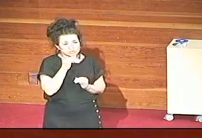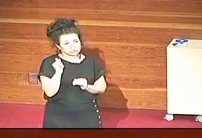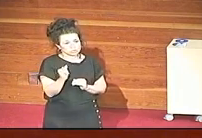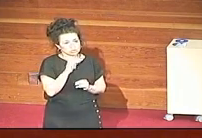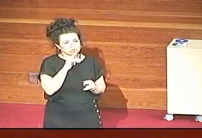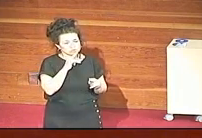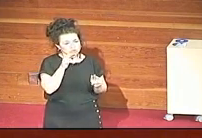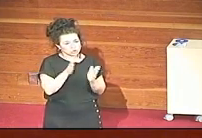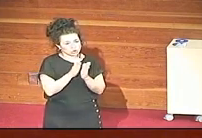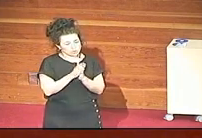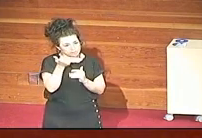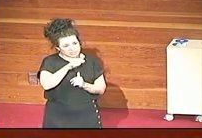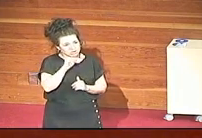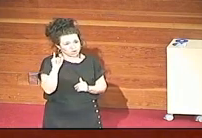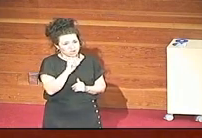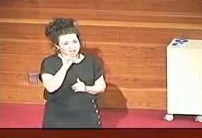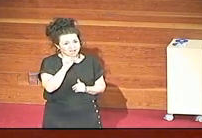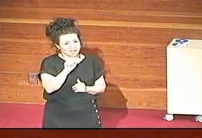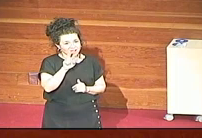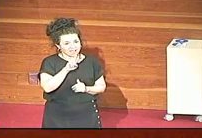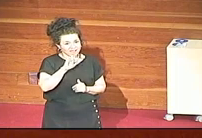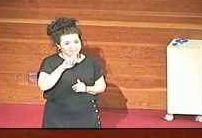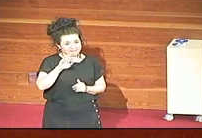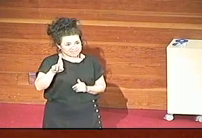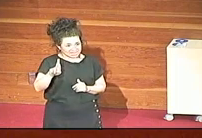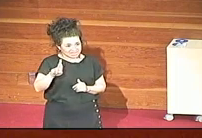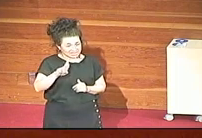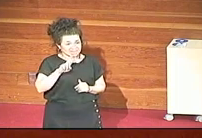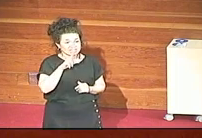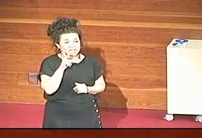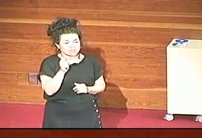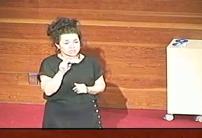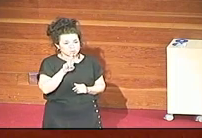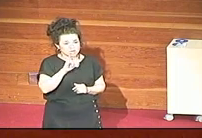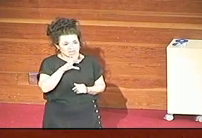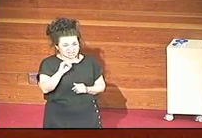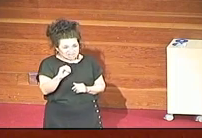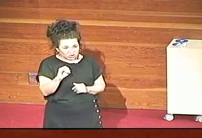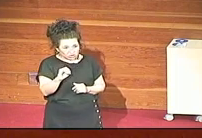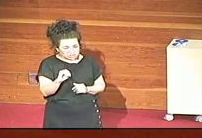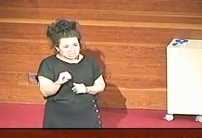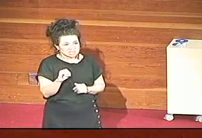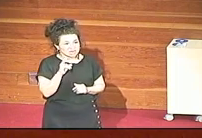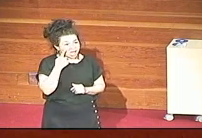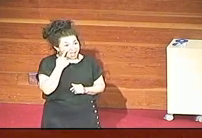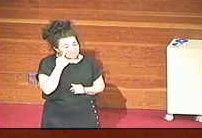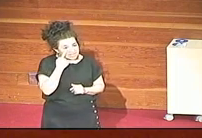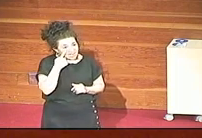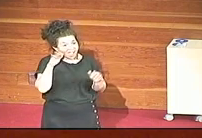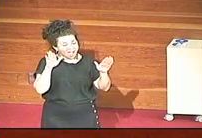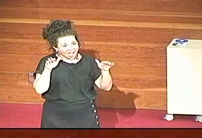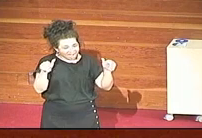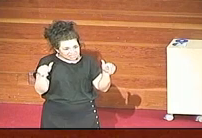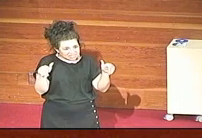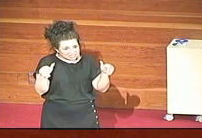llama a ver aves es aficionado a la ornitología y lleva a los chavales a los parques